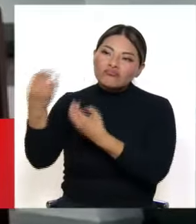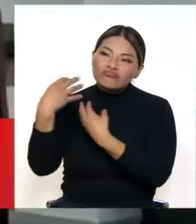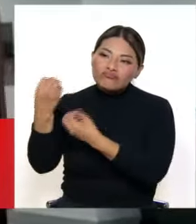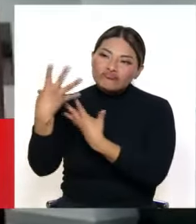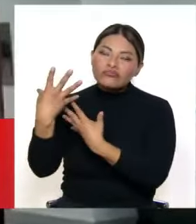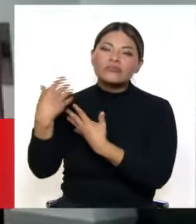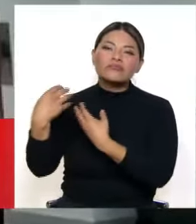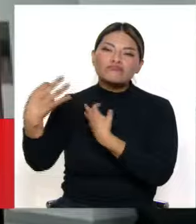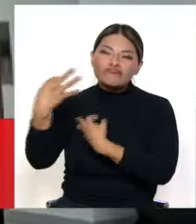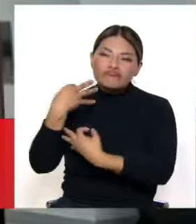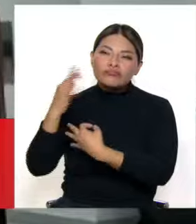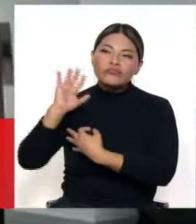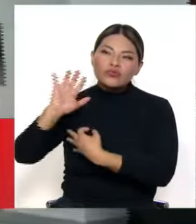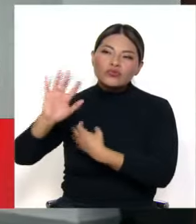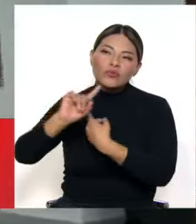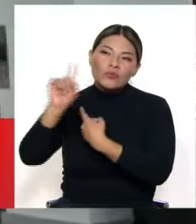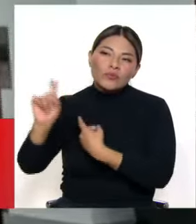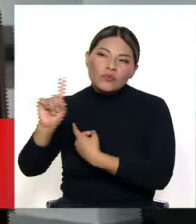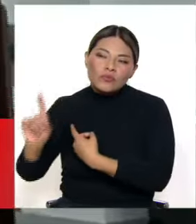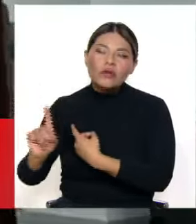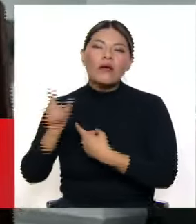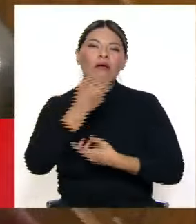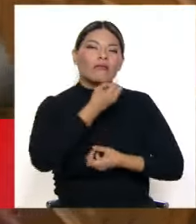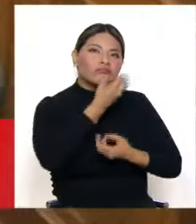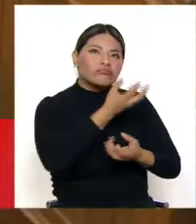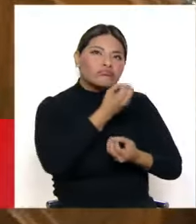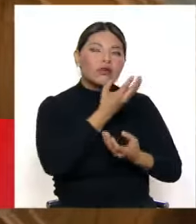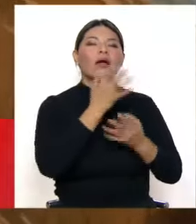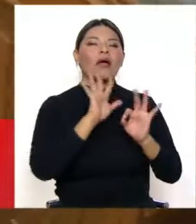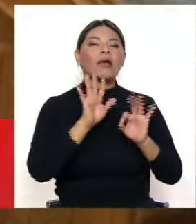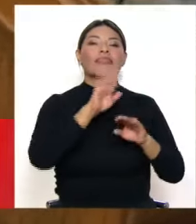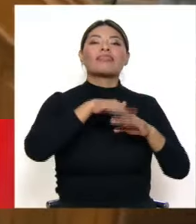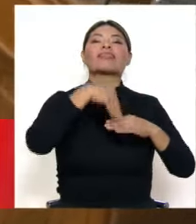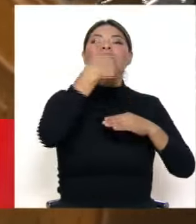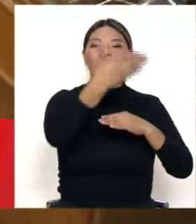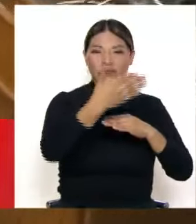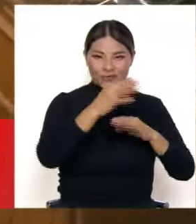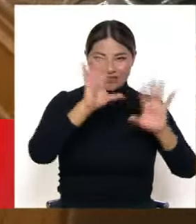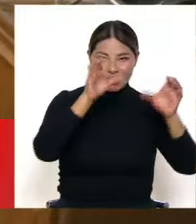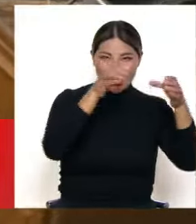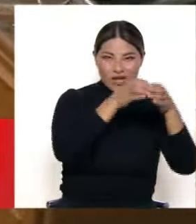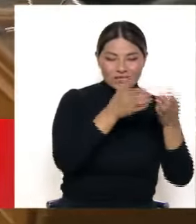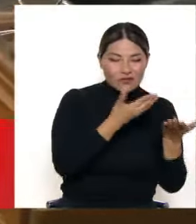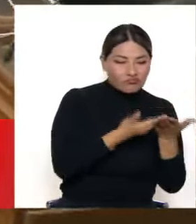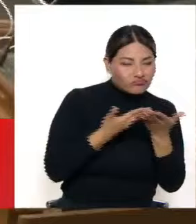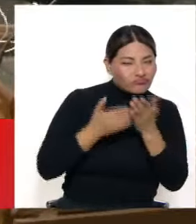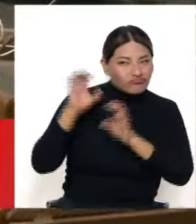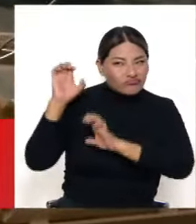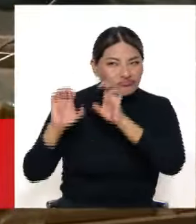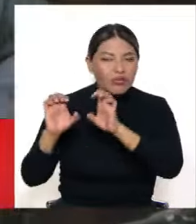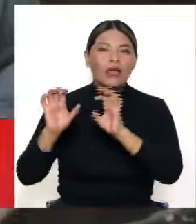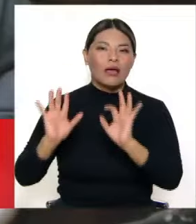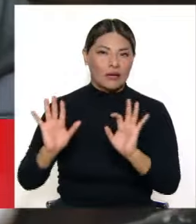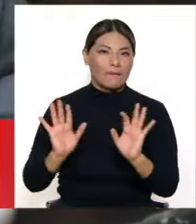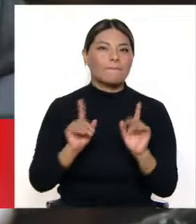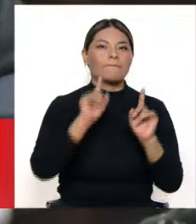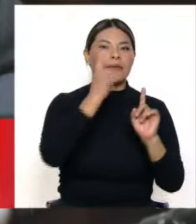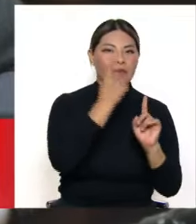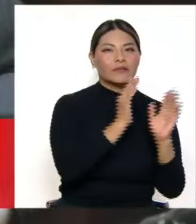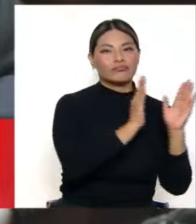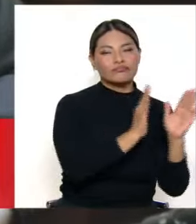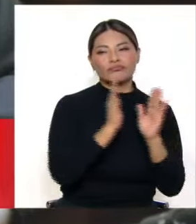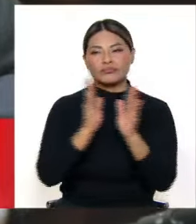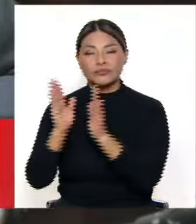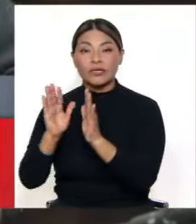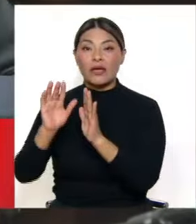evaluará pero es bueno también que le rindan cuentas a la población el pliego interpelatorio consta de 29 preguntas donde al